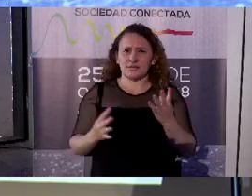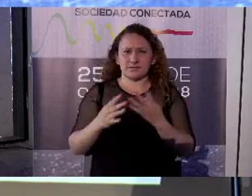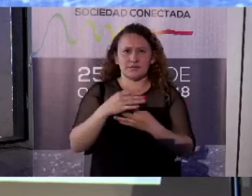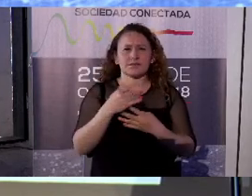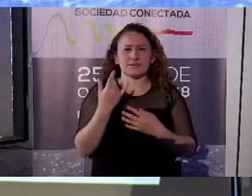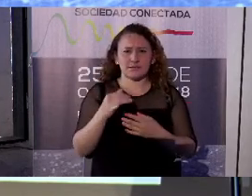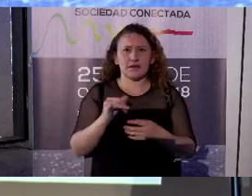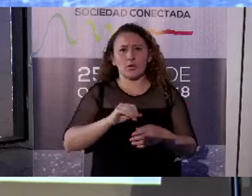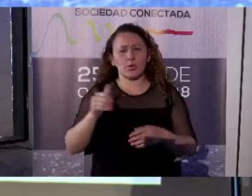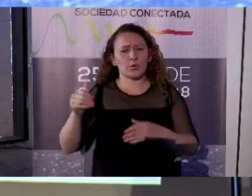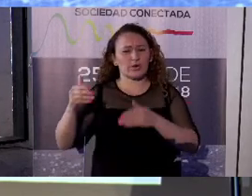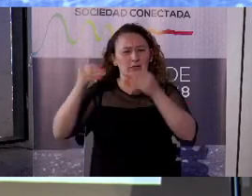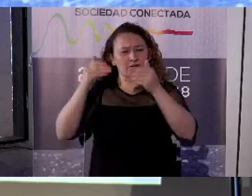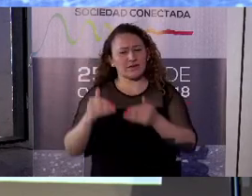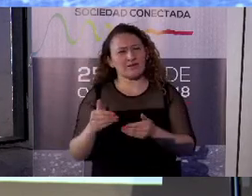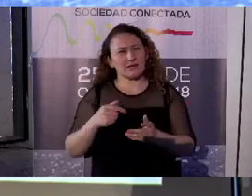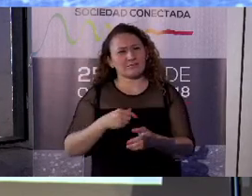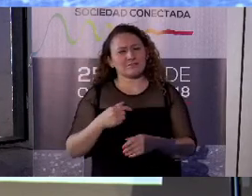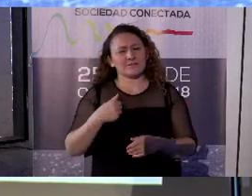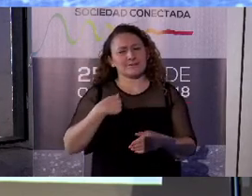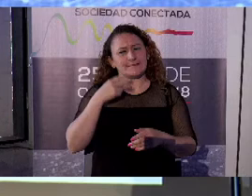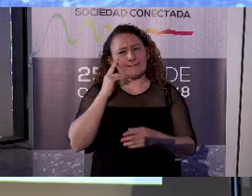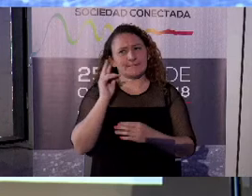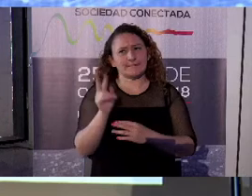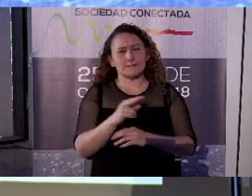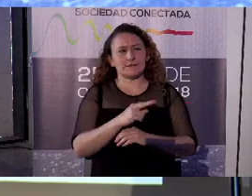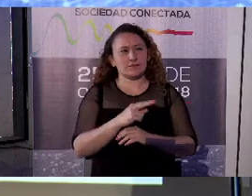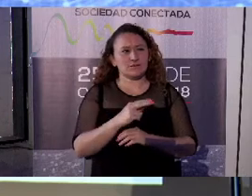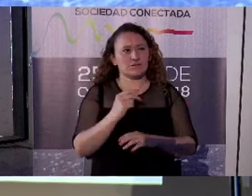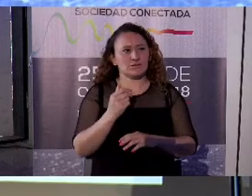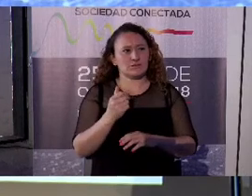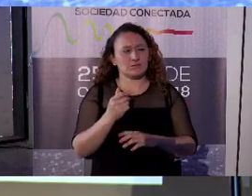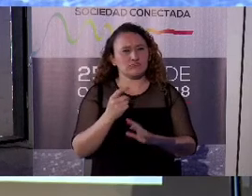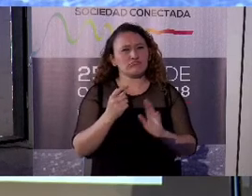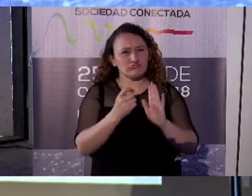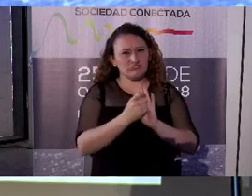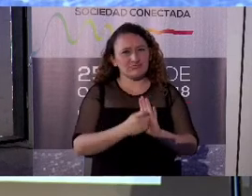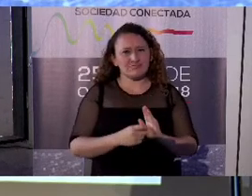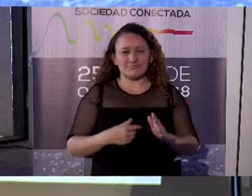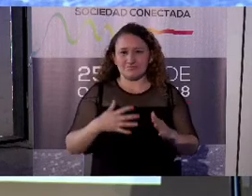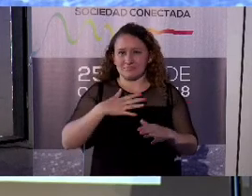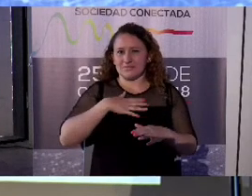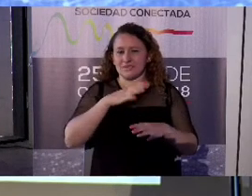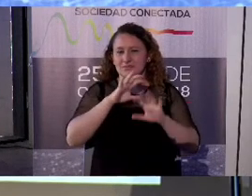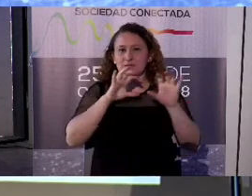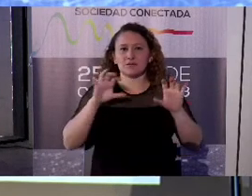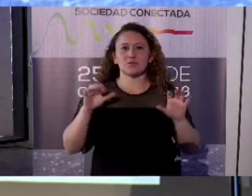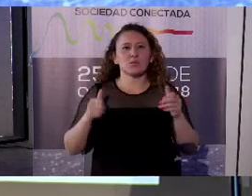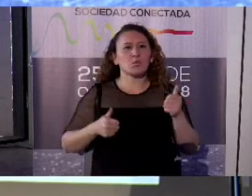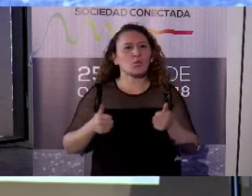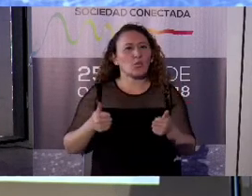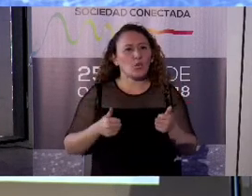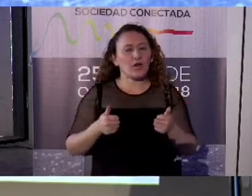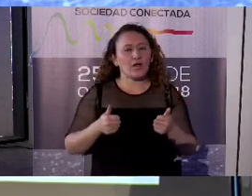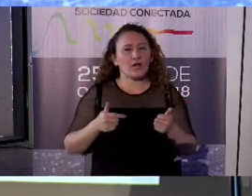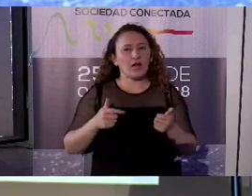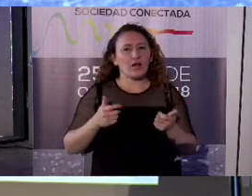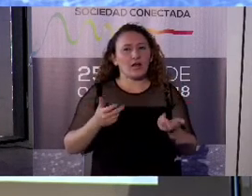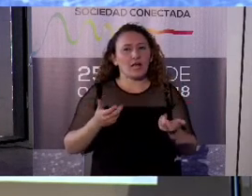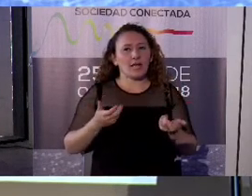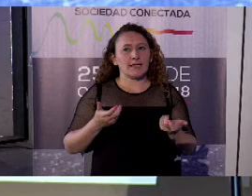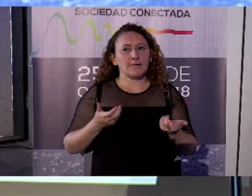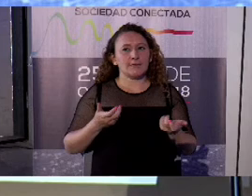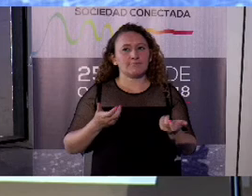limitación otra Barrera que yo eh Pues veo en en particularmente en mis países es la voluntad política